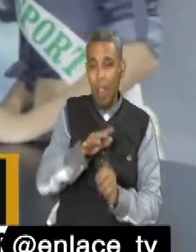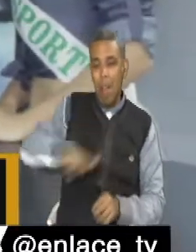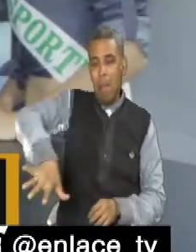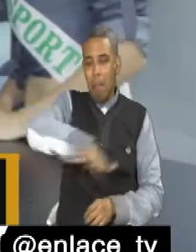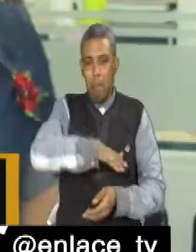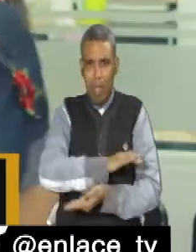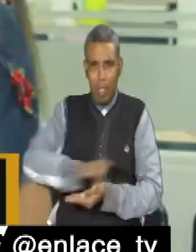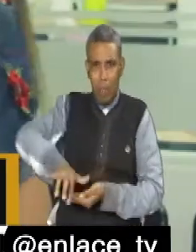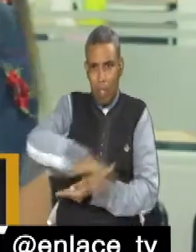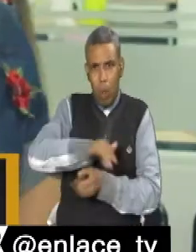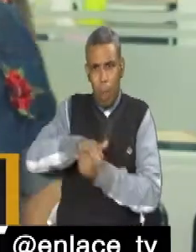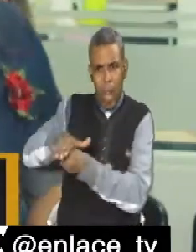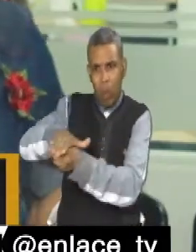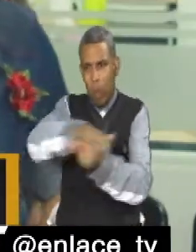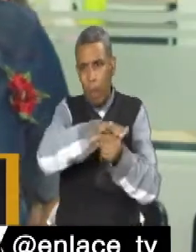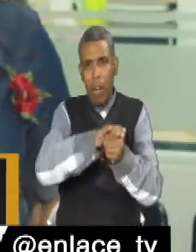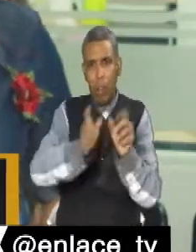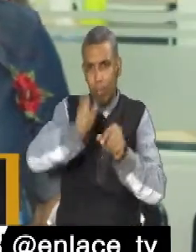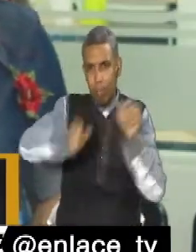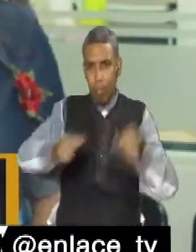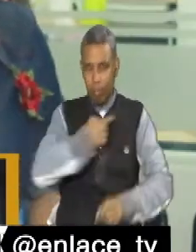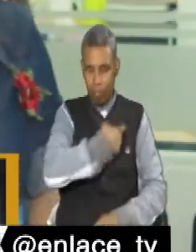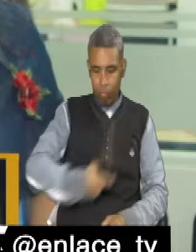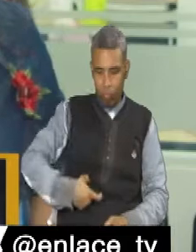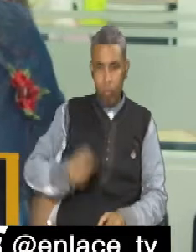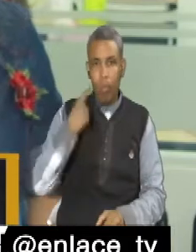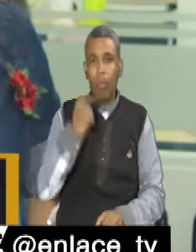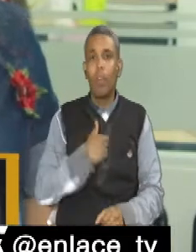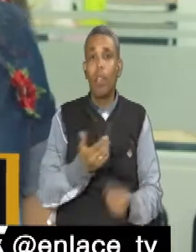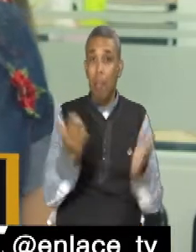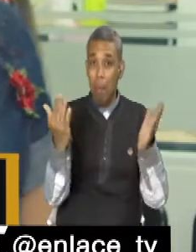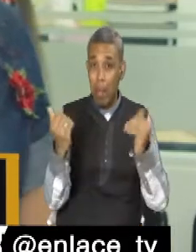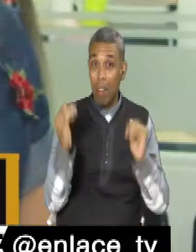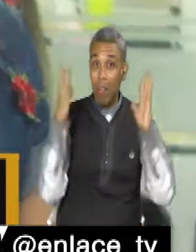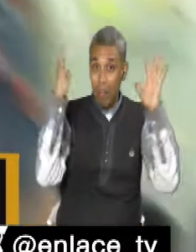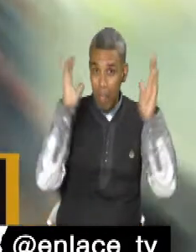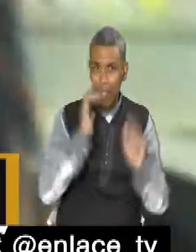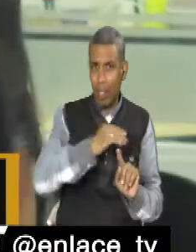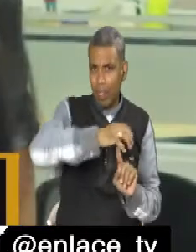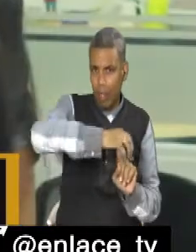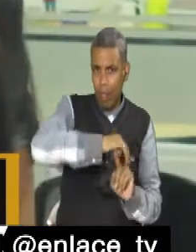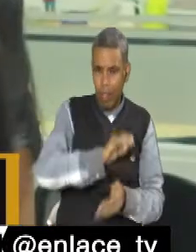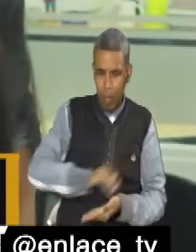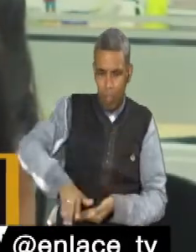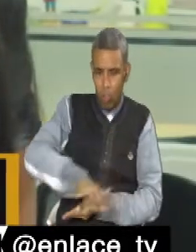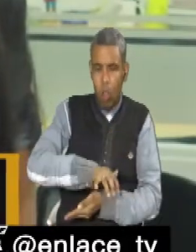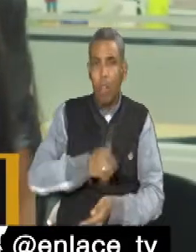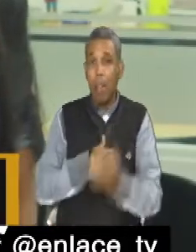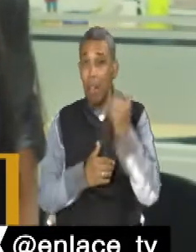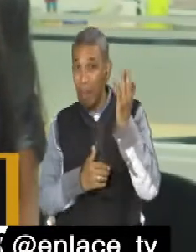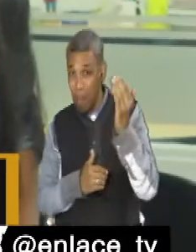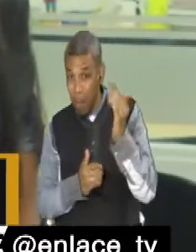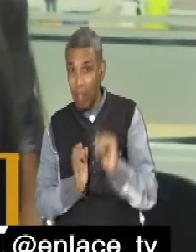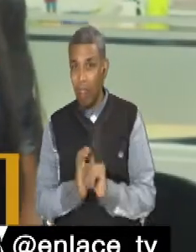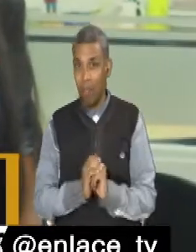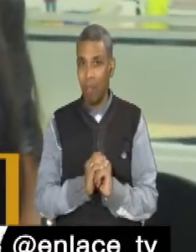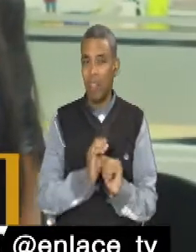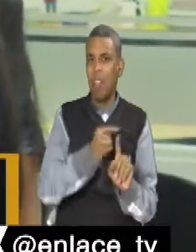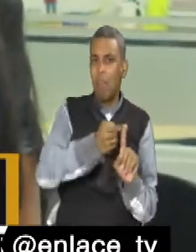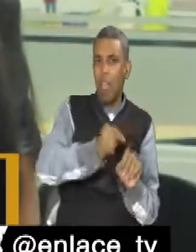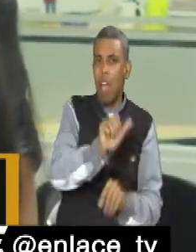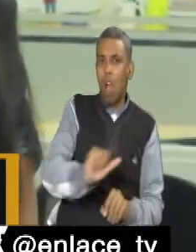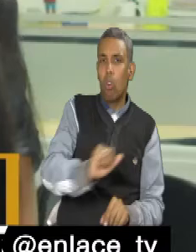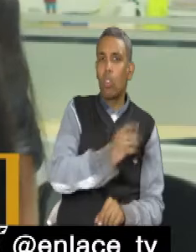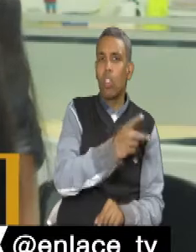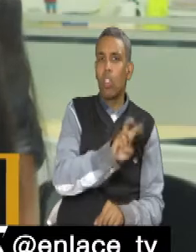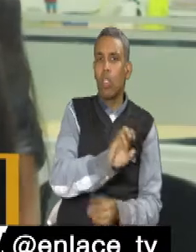municipalidad. Invito a todos del 17 al 21 de agosto a que nos acompañes a nuestra feria de Sabana de Torres. Me place cordialmente invitarlos del 17 al